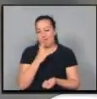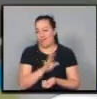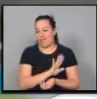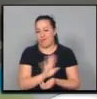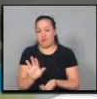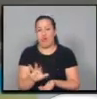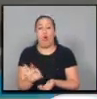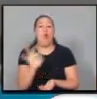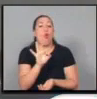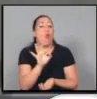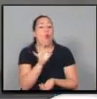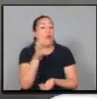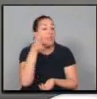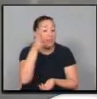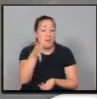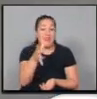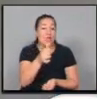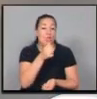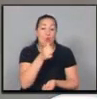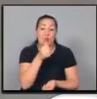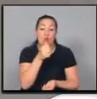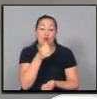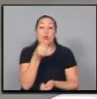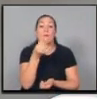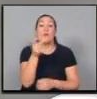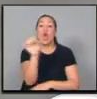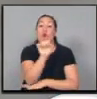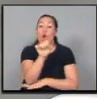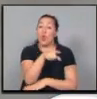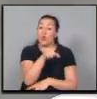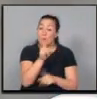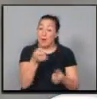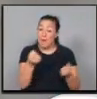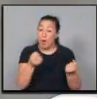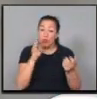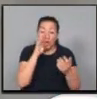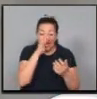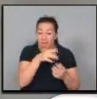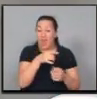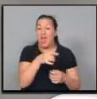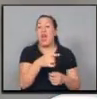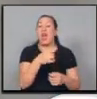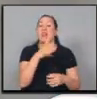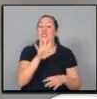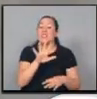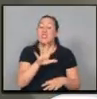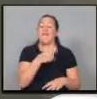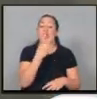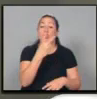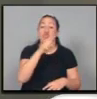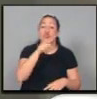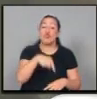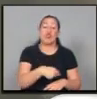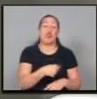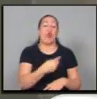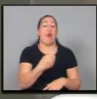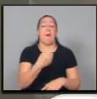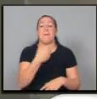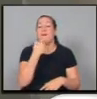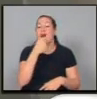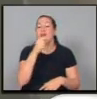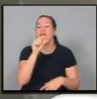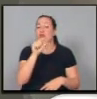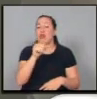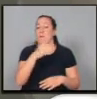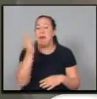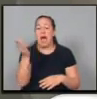estaba tan borracho porque justamente el conductor de la Surán tenía 2 y pico de alcohol en sangre. Estaba también